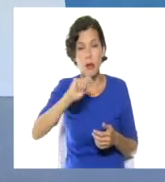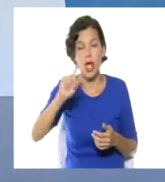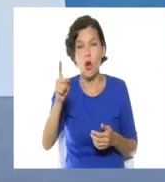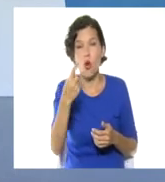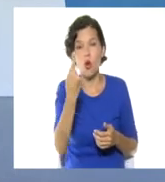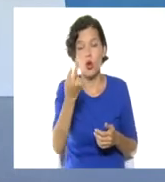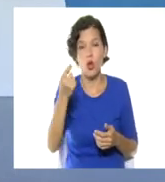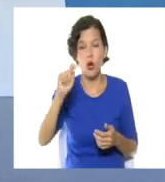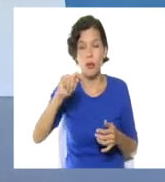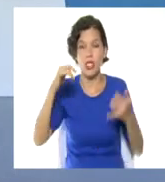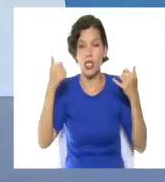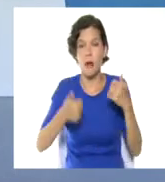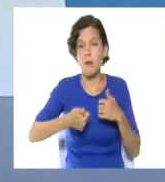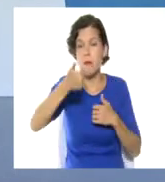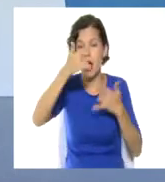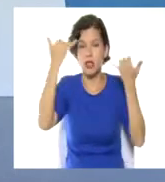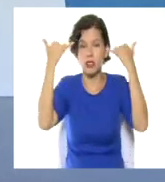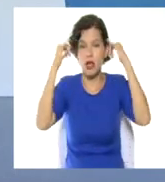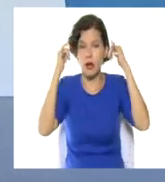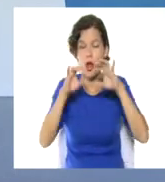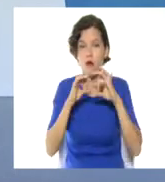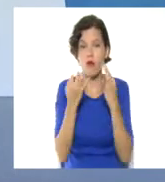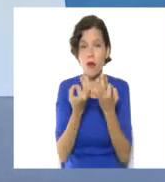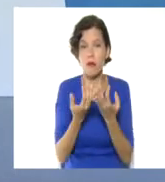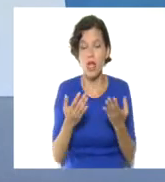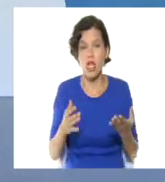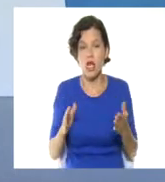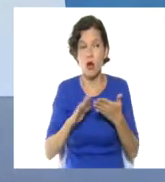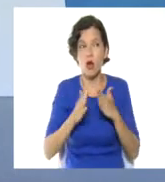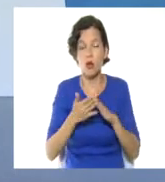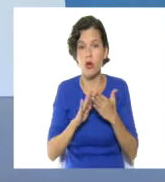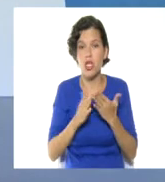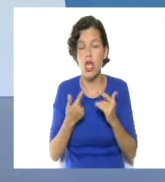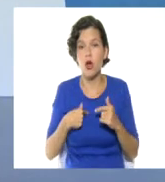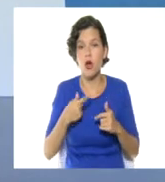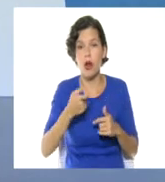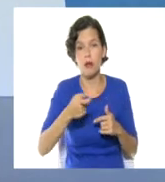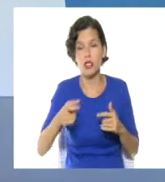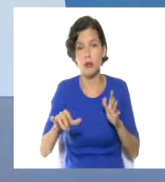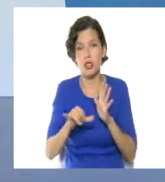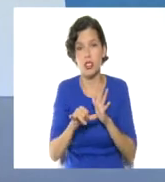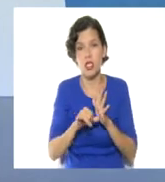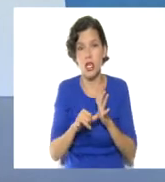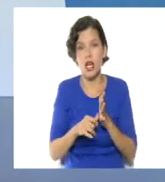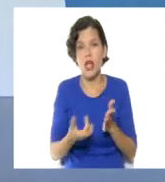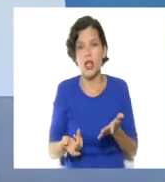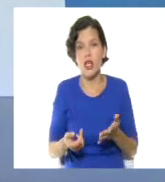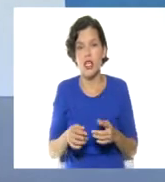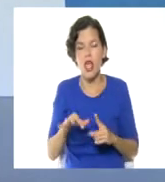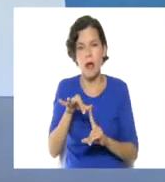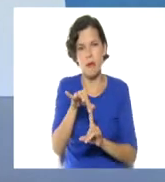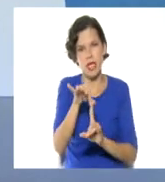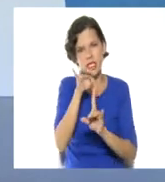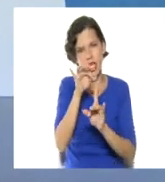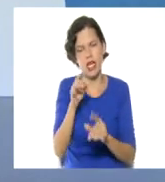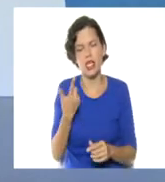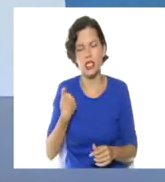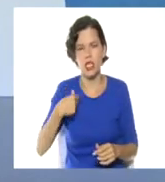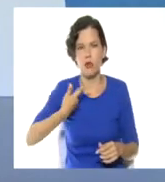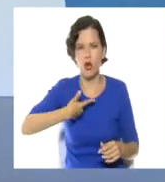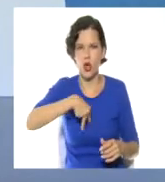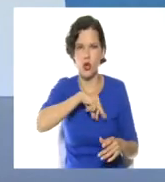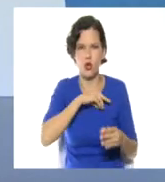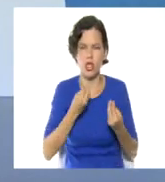meses más celebrados en familia, con la comunidad, con las personas más allegadas y especiales que tenemos en nuestra